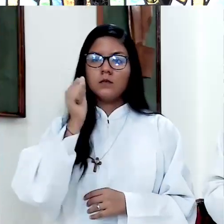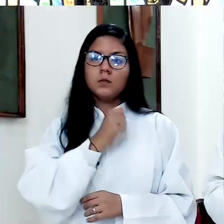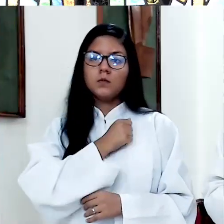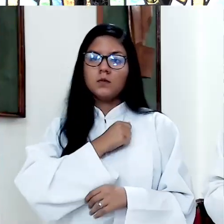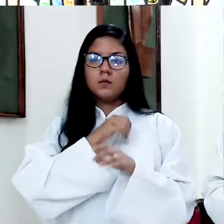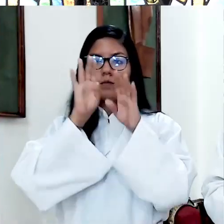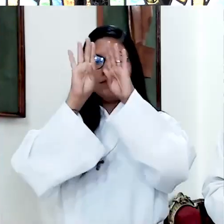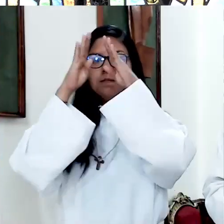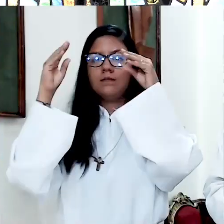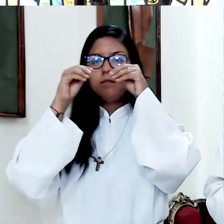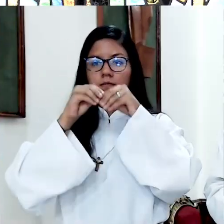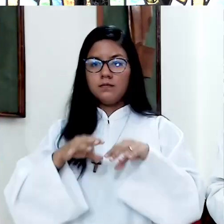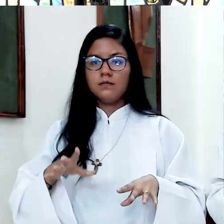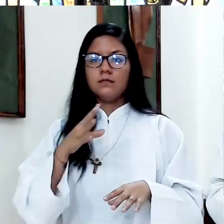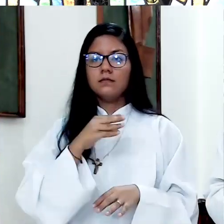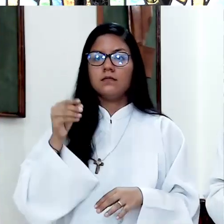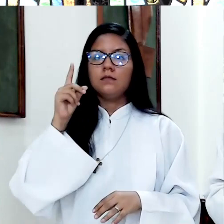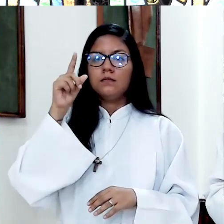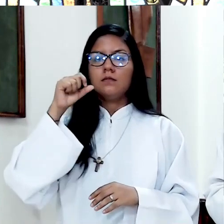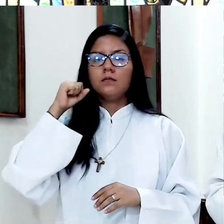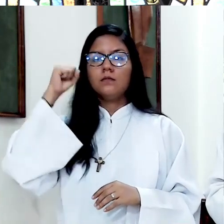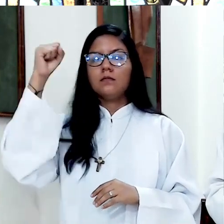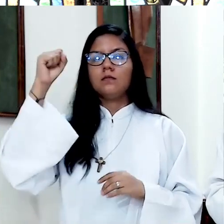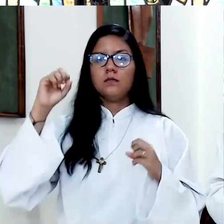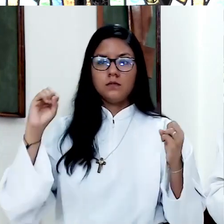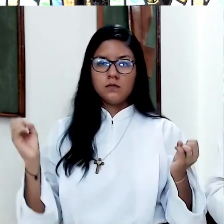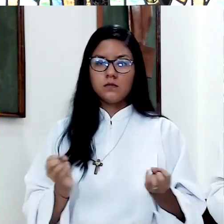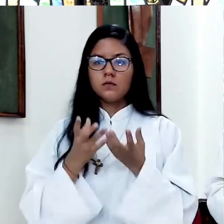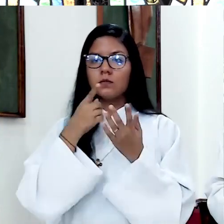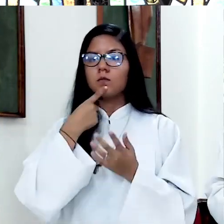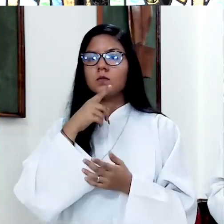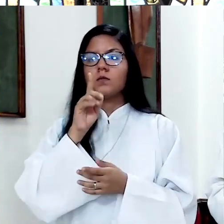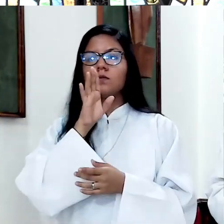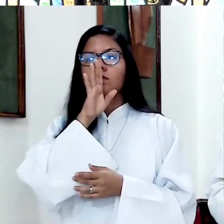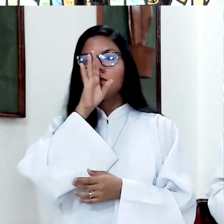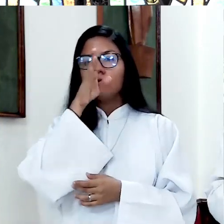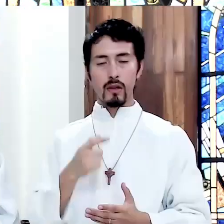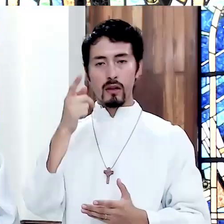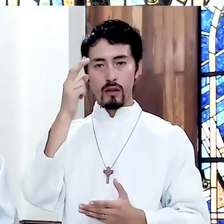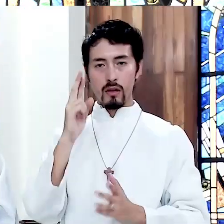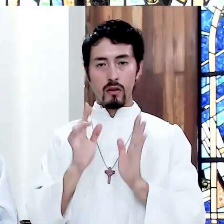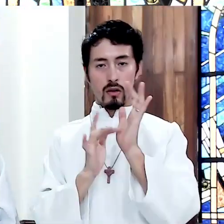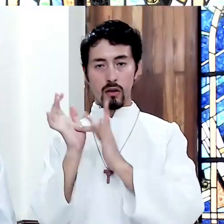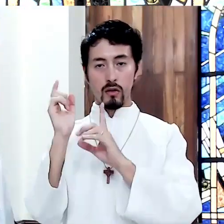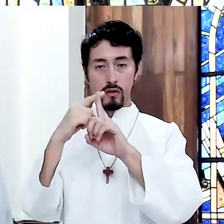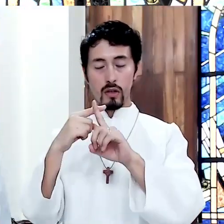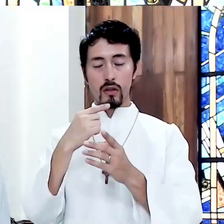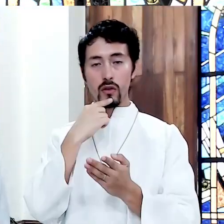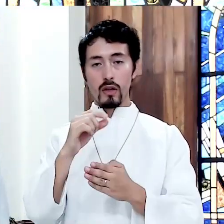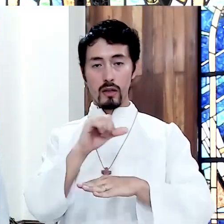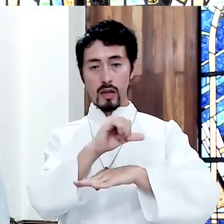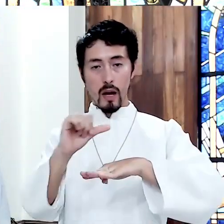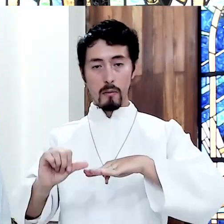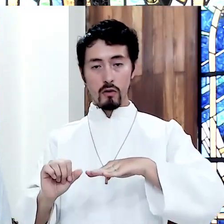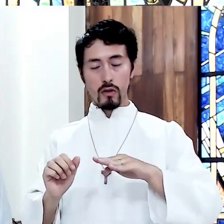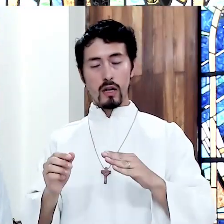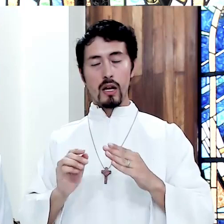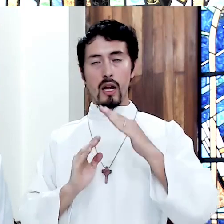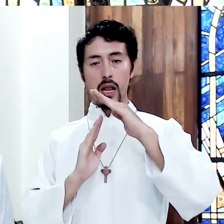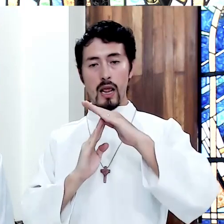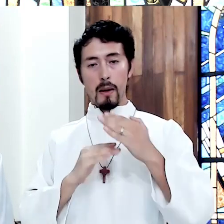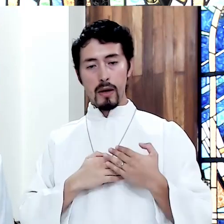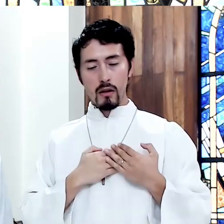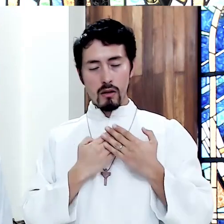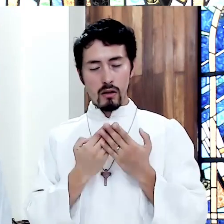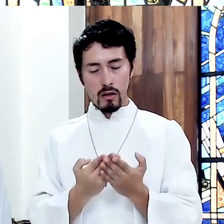poder y la gloria por siempre, Señor. Señor Jesucristo, que dijiste a tus apóstoles, la paz les dejo, mi paz les doy. No